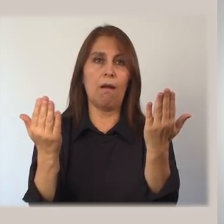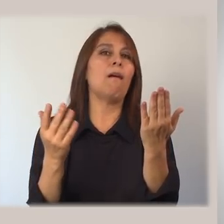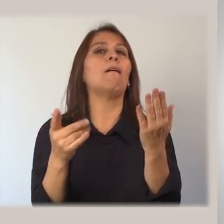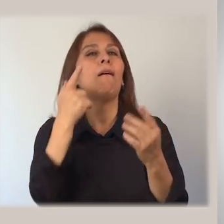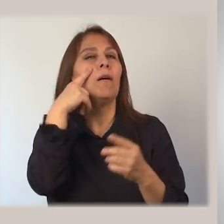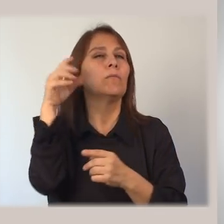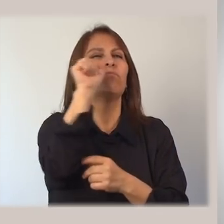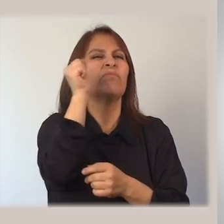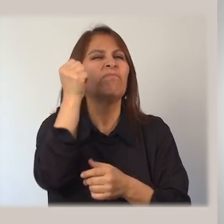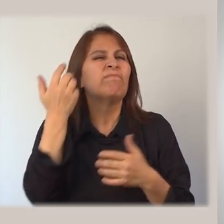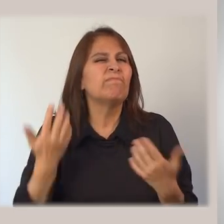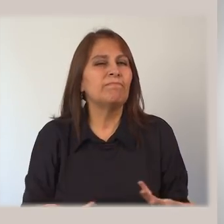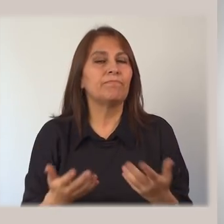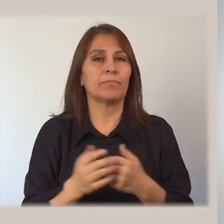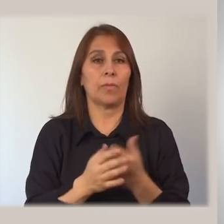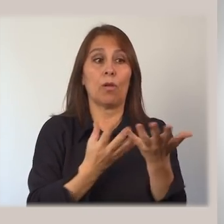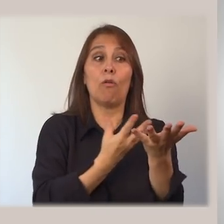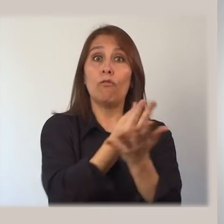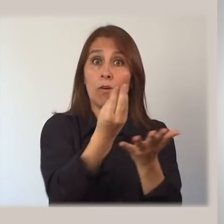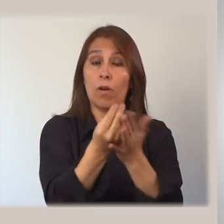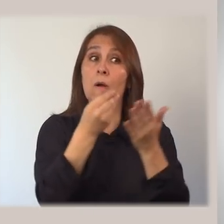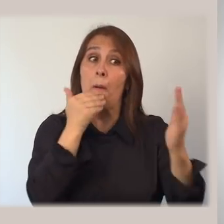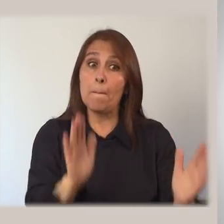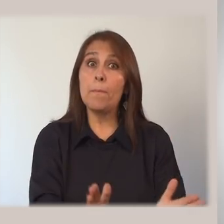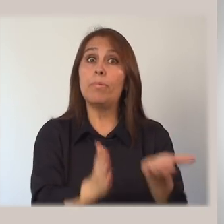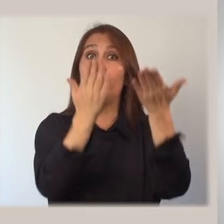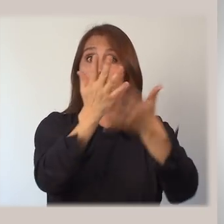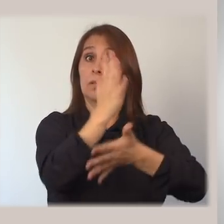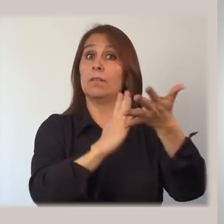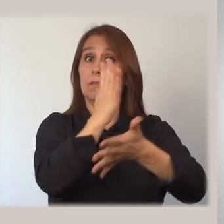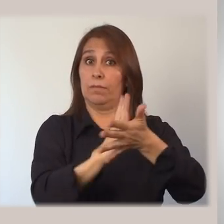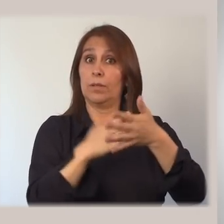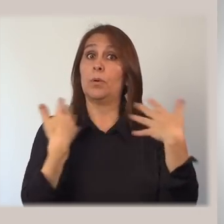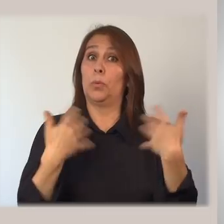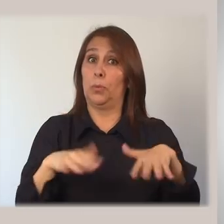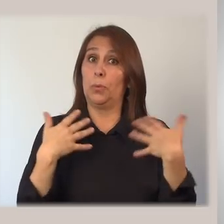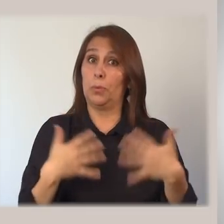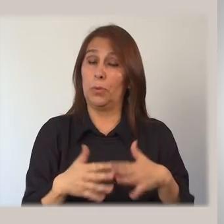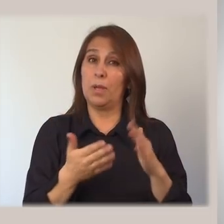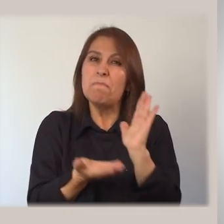2018, se puede establecer que todos los factores